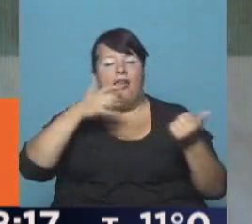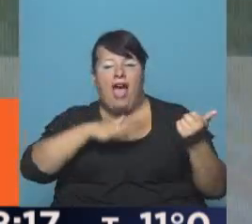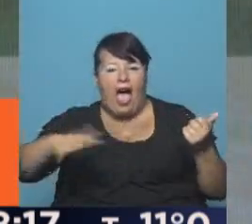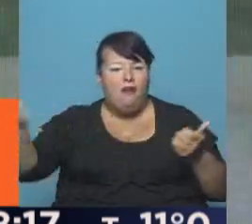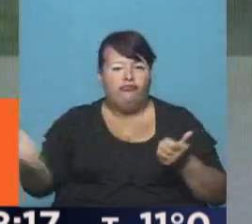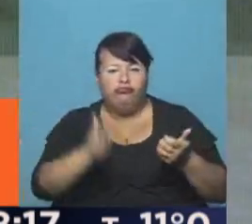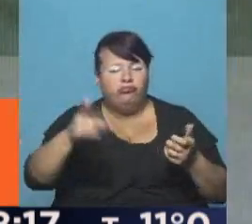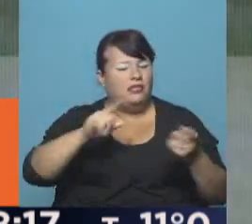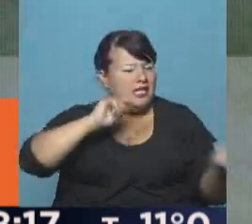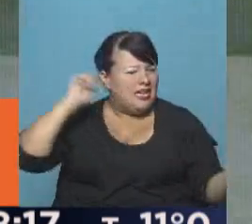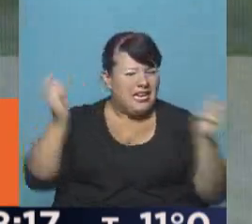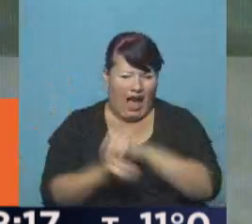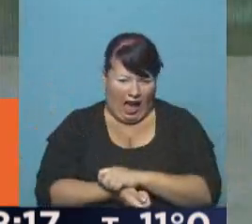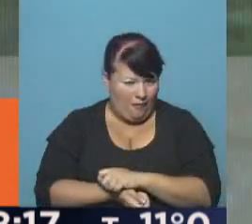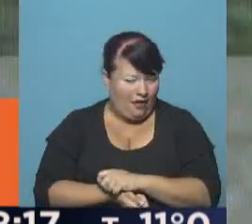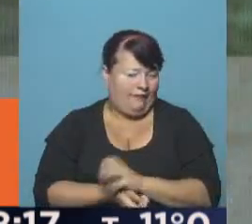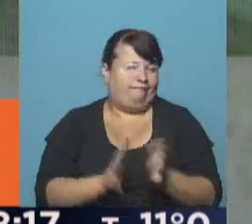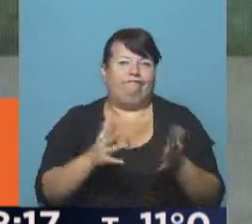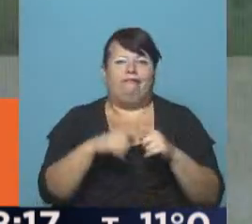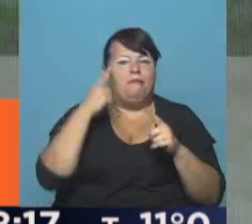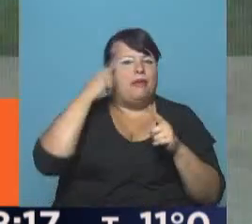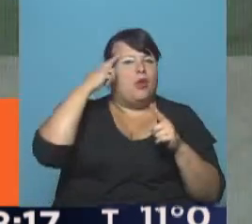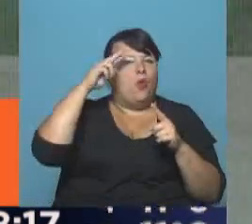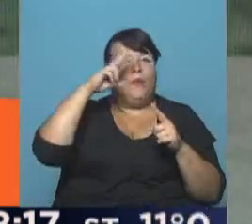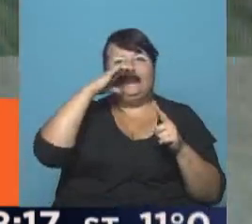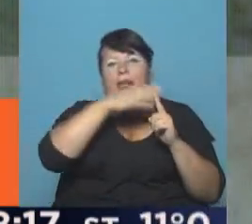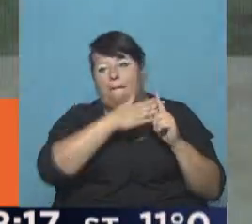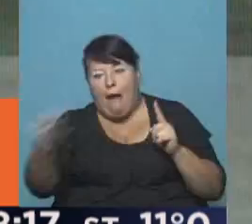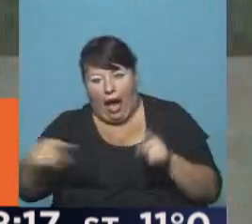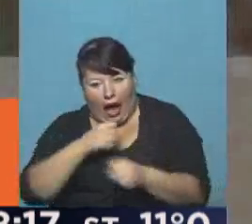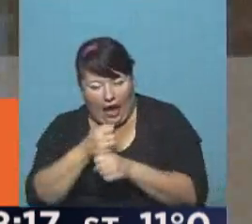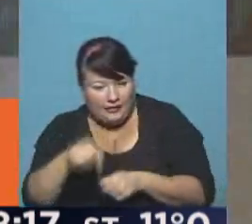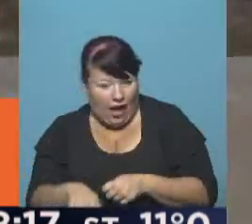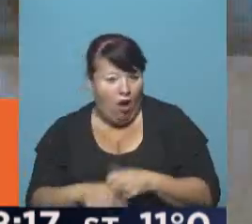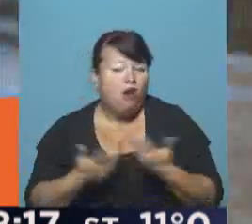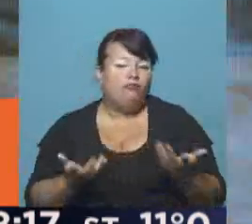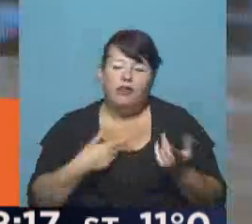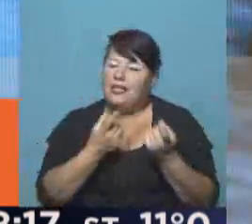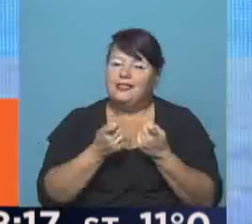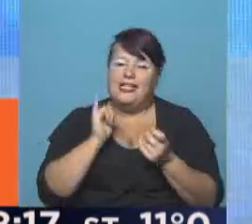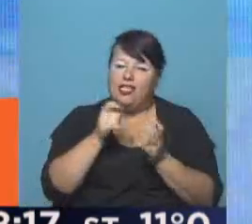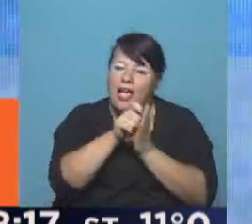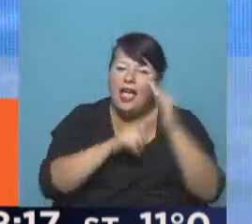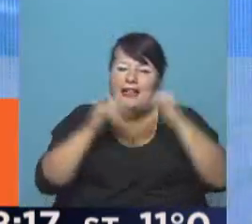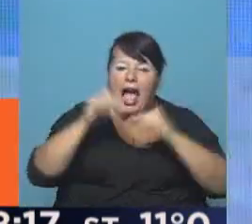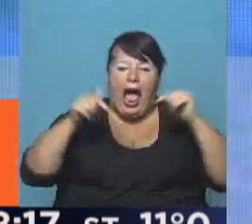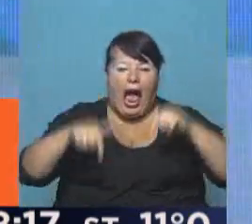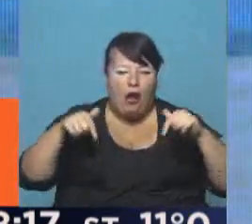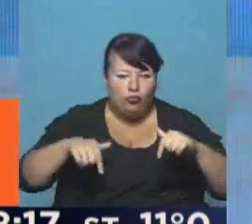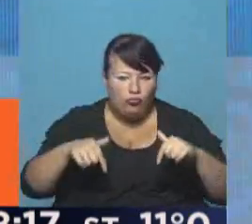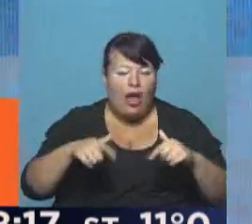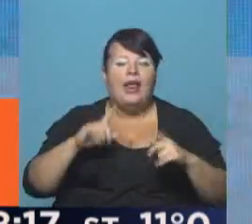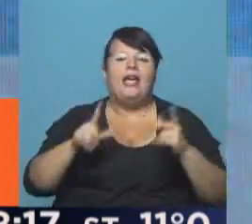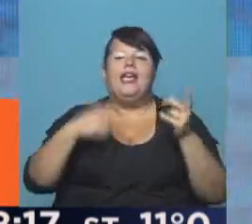caudales ha cambiado de la década del 70 en adelante por lo tanto necesitamos estadísticas actuales y redes